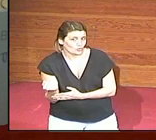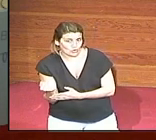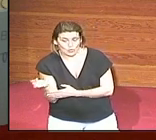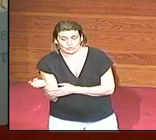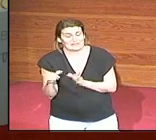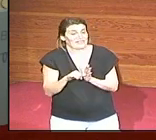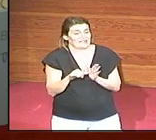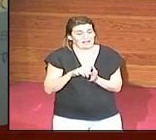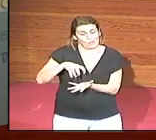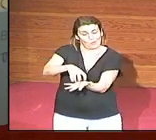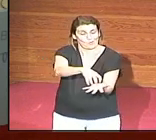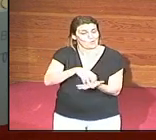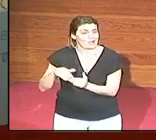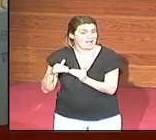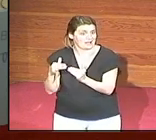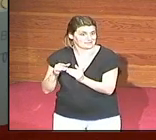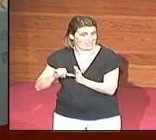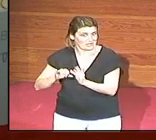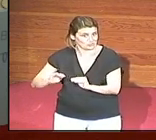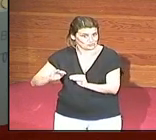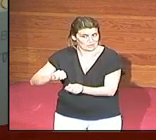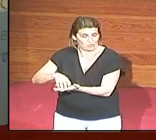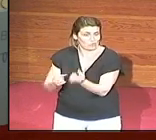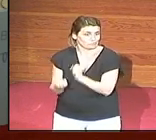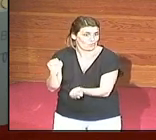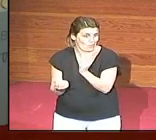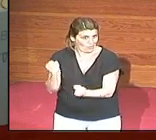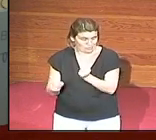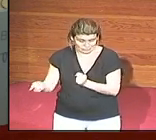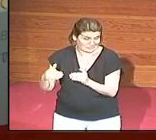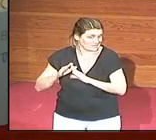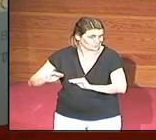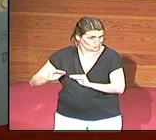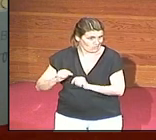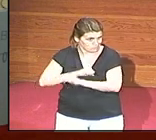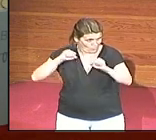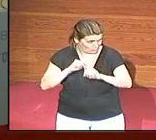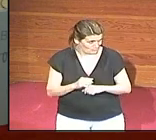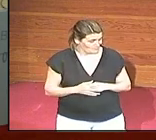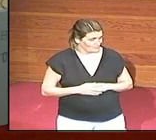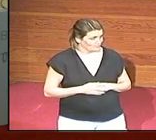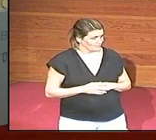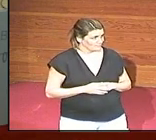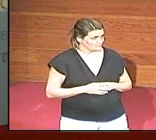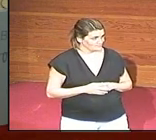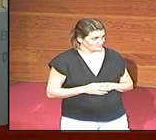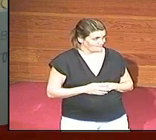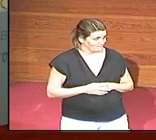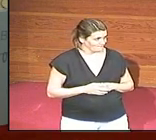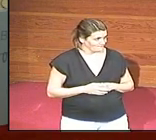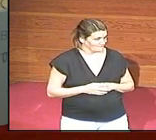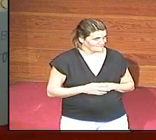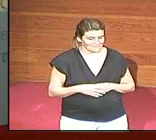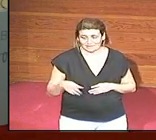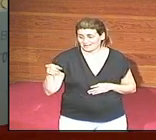cerca de su casa y cuando los ucranianos bombardearon, pues bombardearon su casa. Esto es tan viejo como